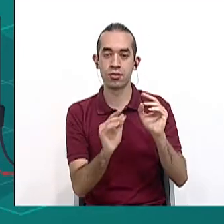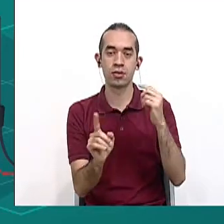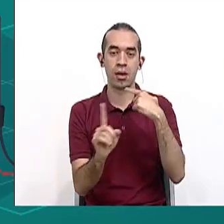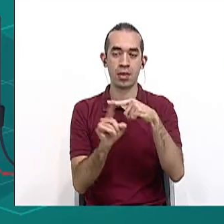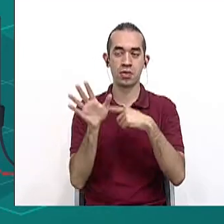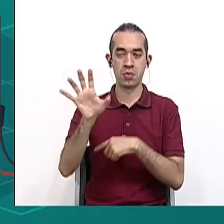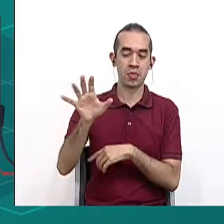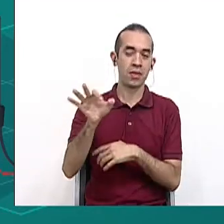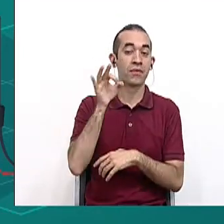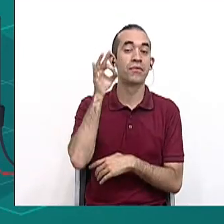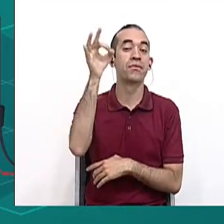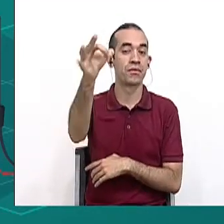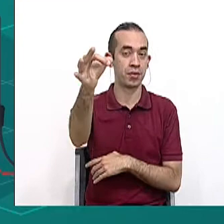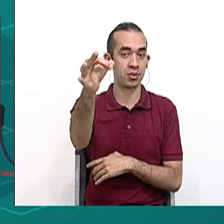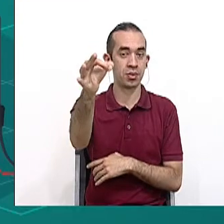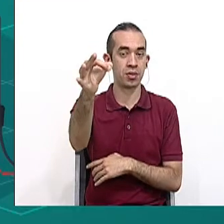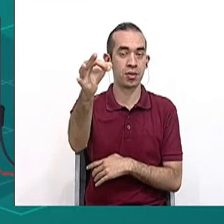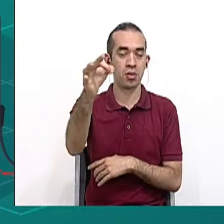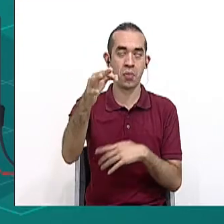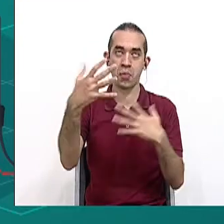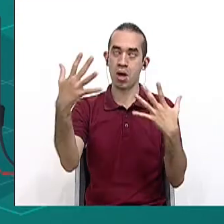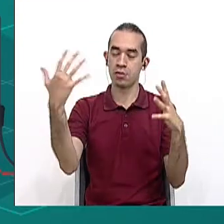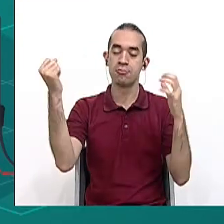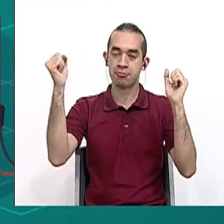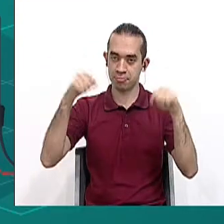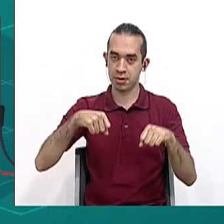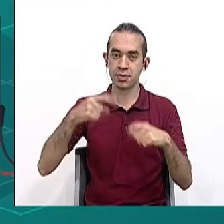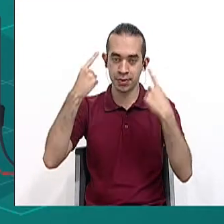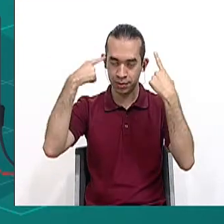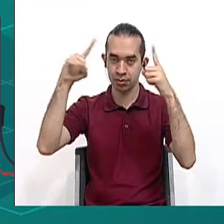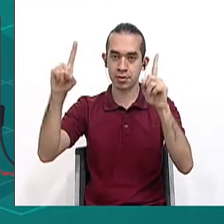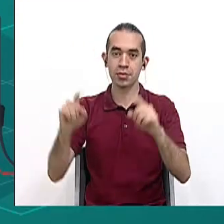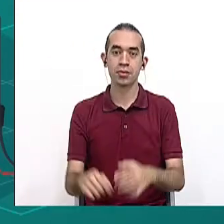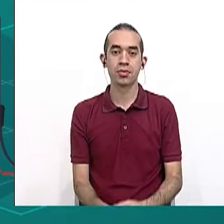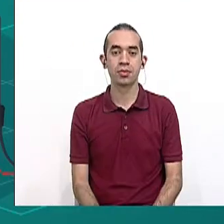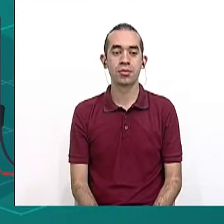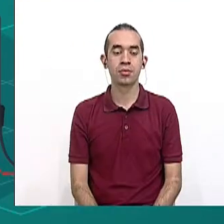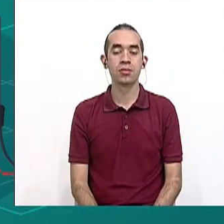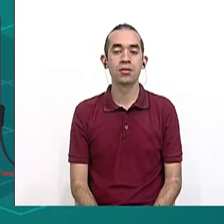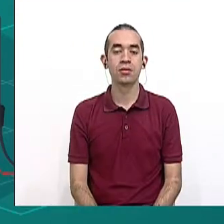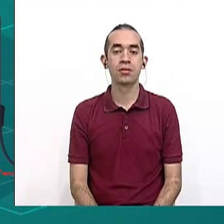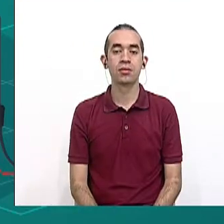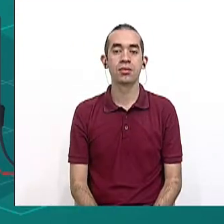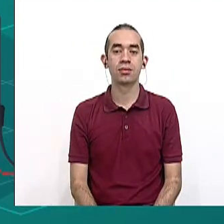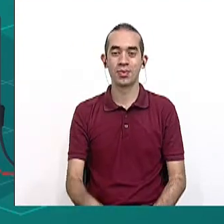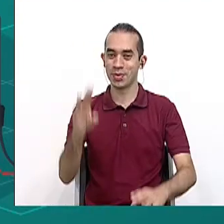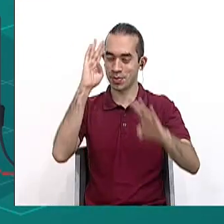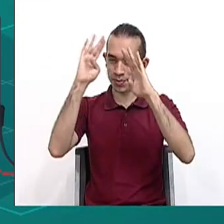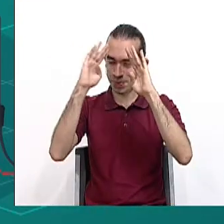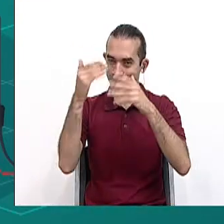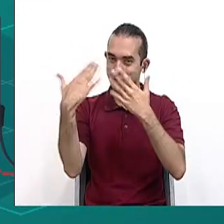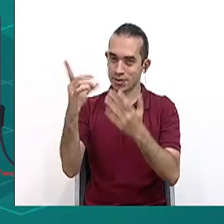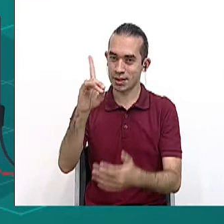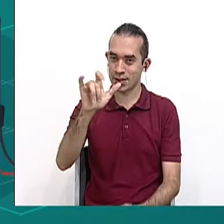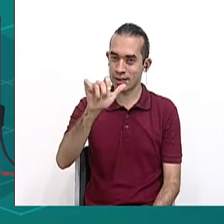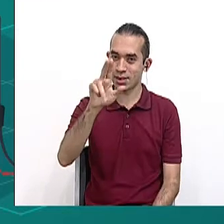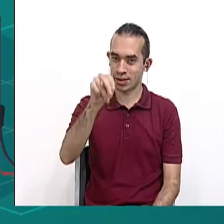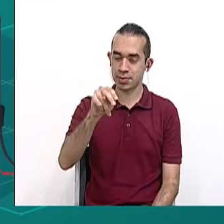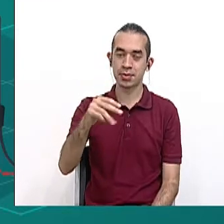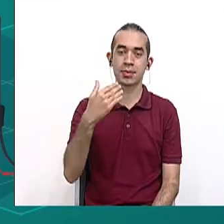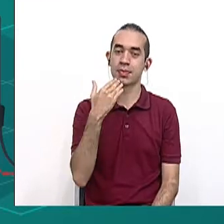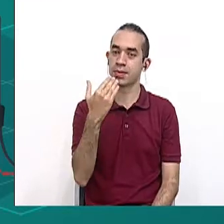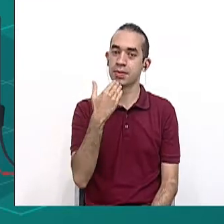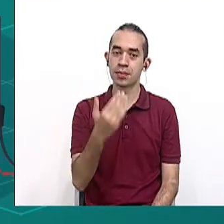futuro muy amplio que alcanzar. Así que le mandamos un cordial saludo a Dylan y le agradecemos